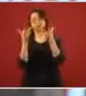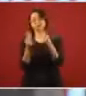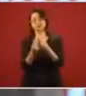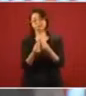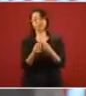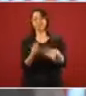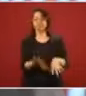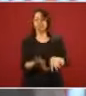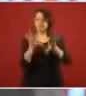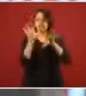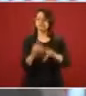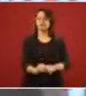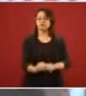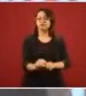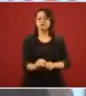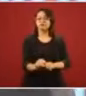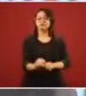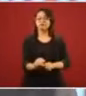que